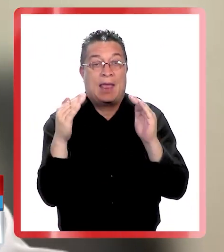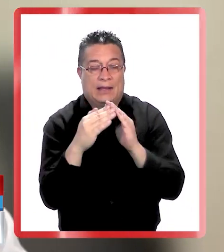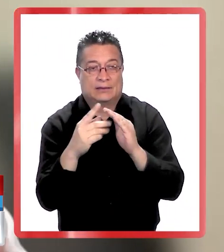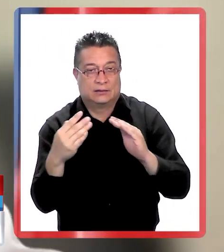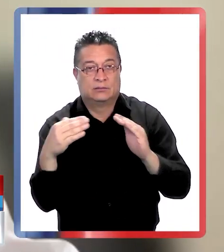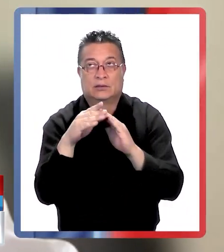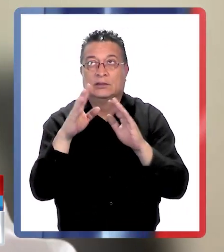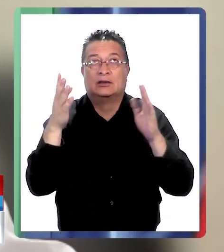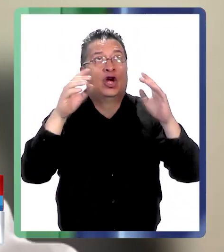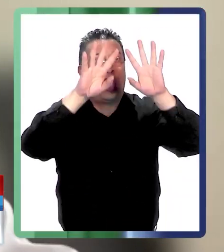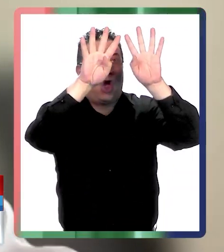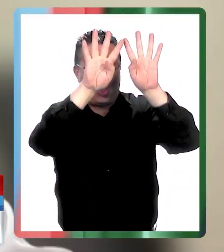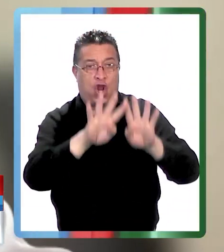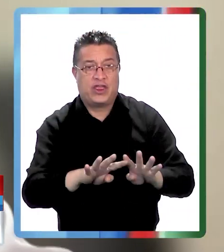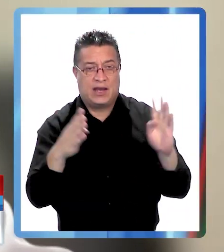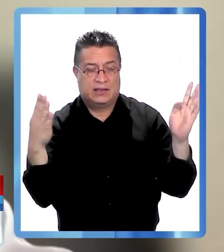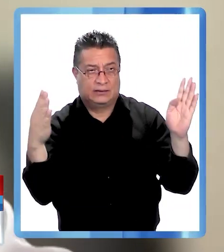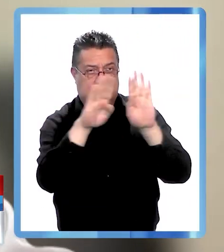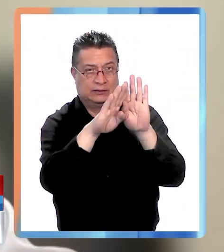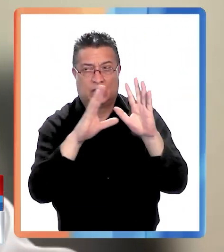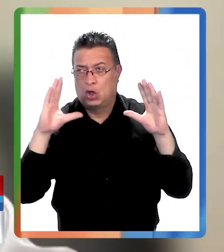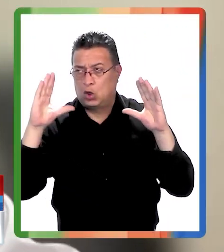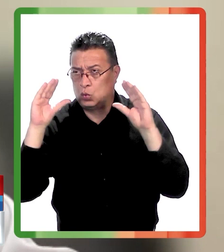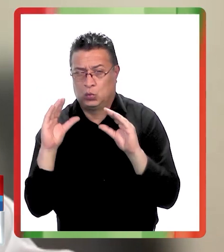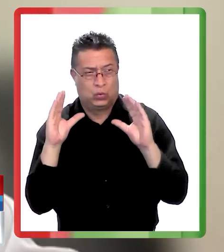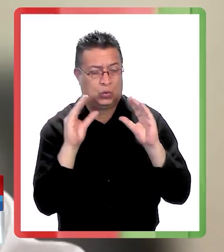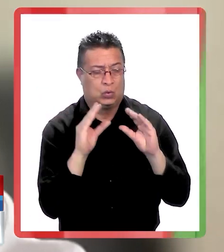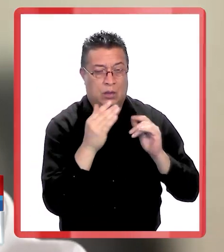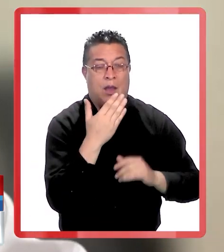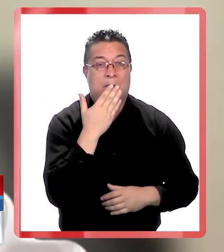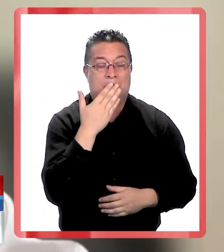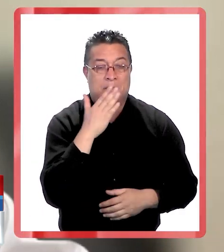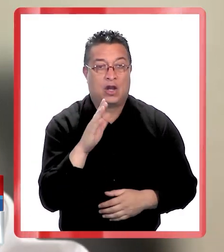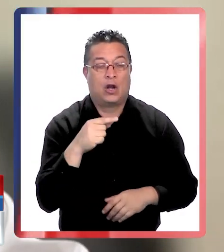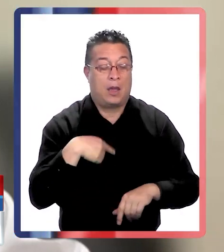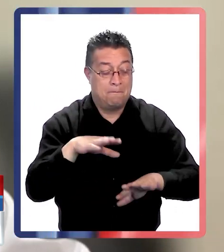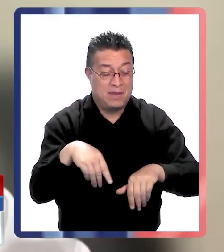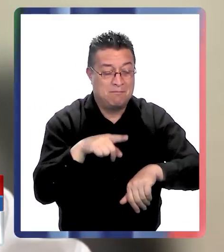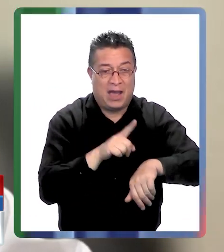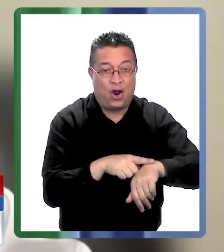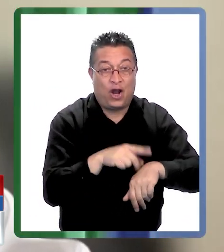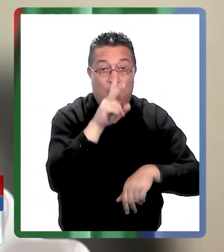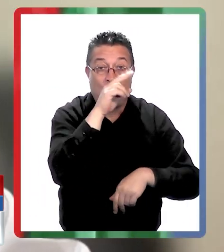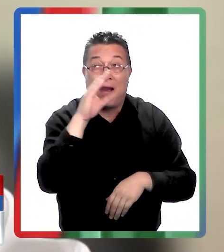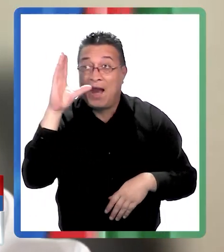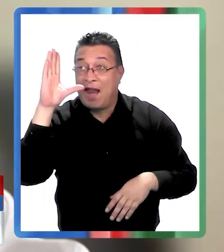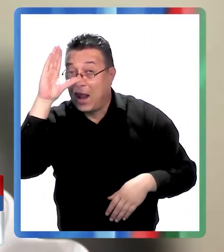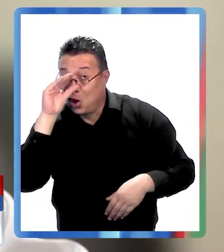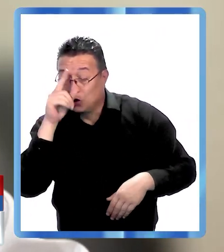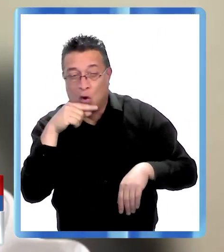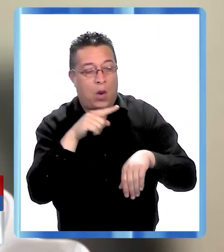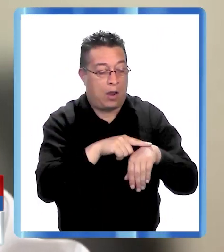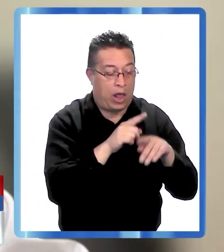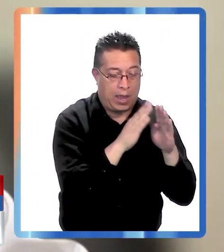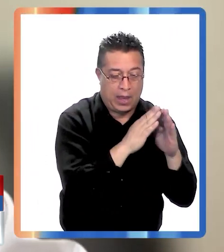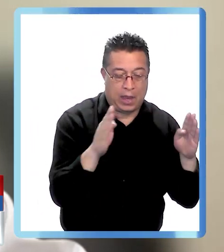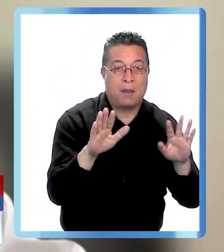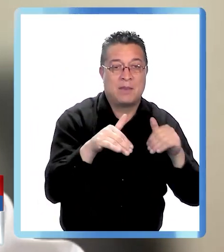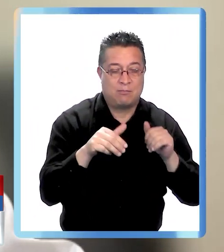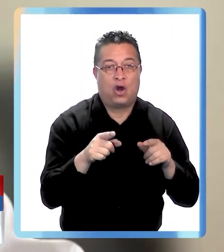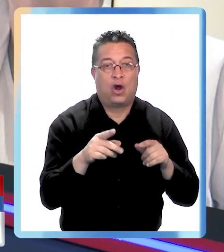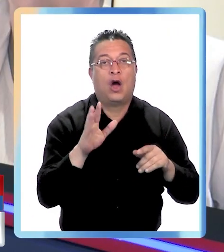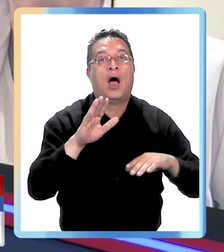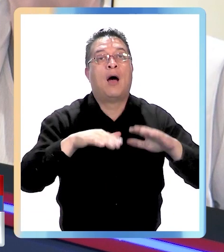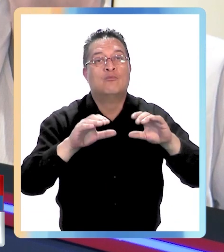a la casa, cerrar las cortinas, ¿cierto? Y dormir en el fondo las mismas horas que yo dormiría en la noche, ¿ya? Muchas personas no hacen